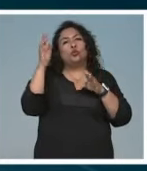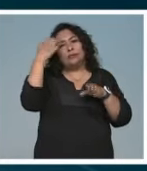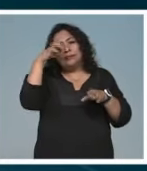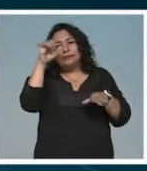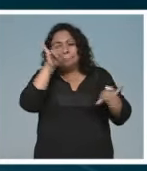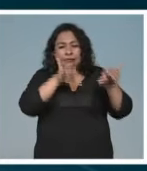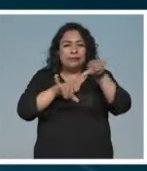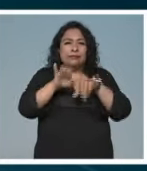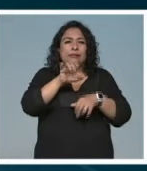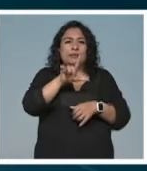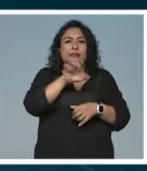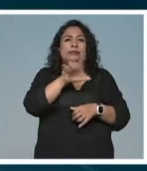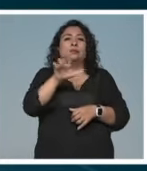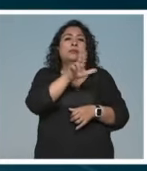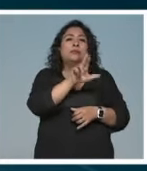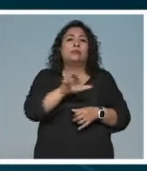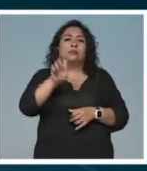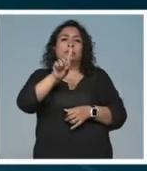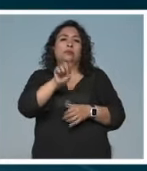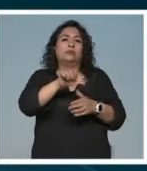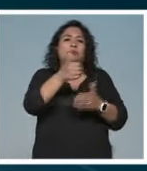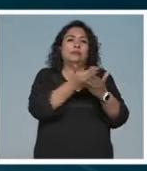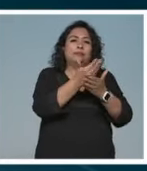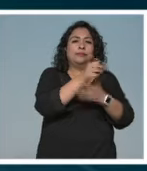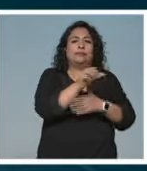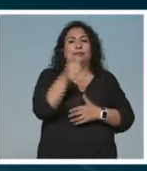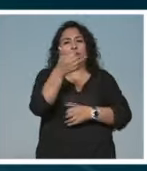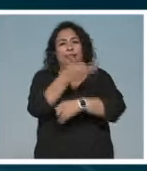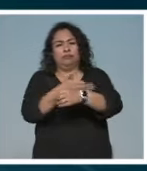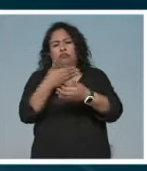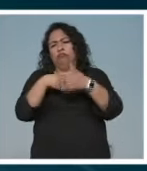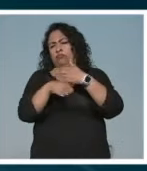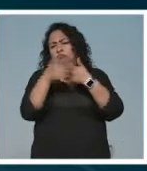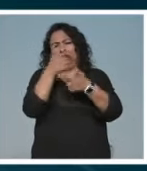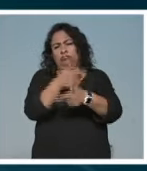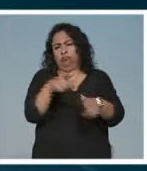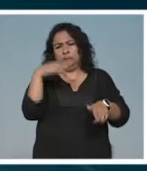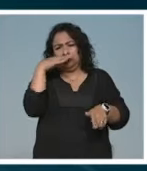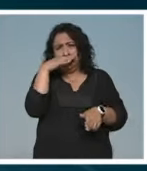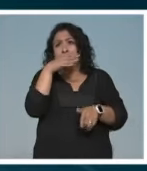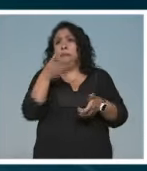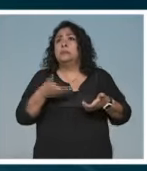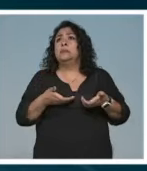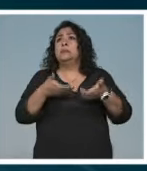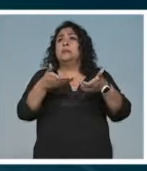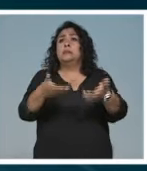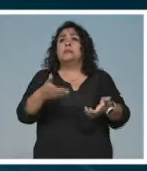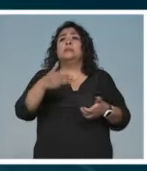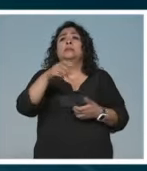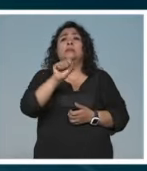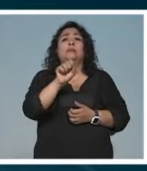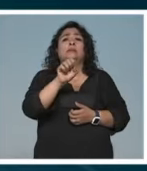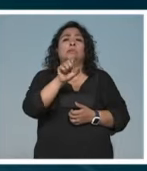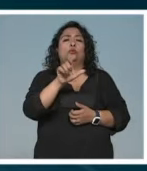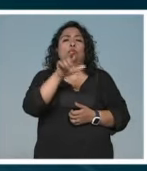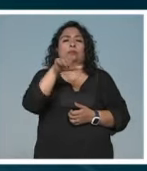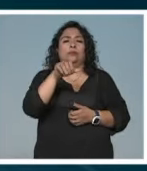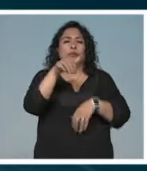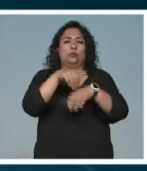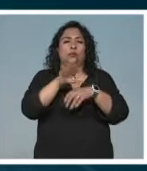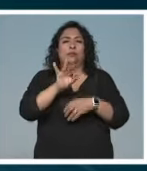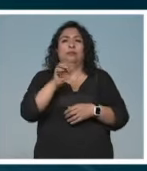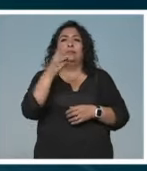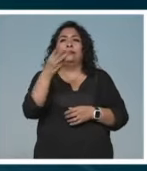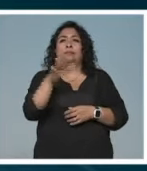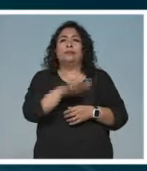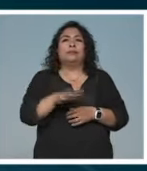domingo, 11 de la mañana a 6 de la tarde, entrada libre en la calle James Sullivan número 43 de la Colonia